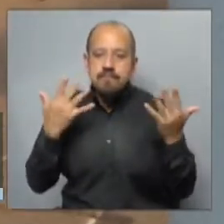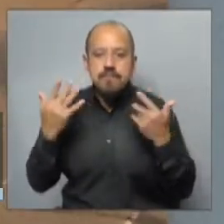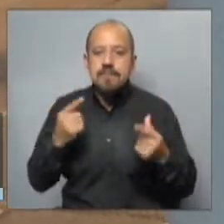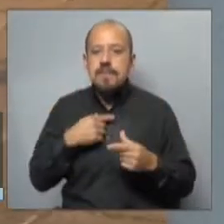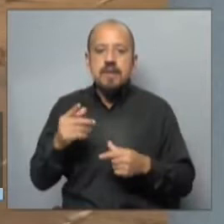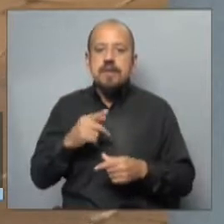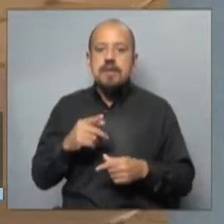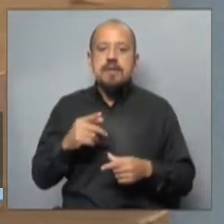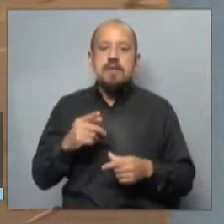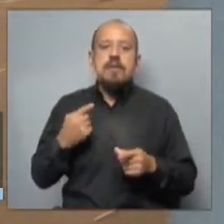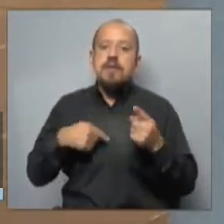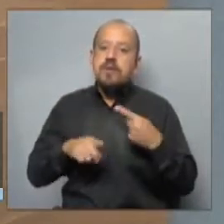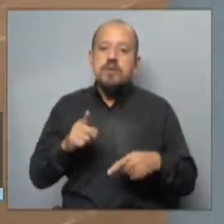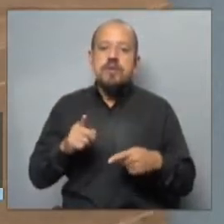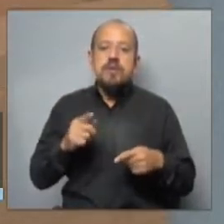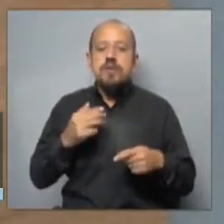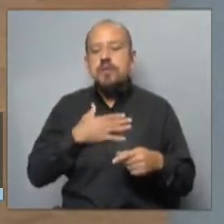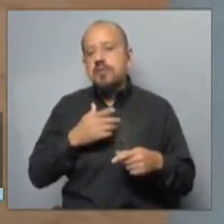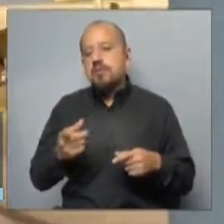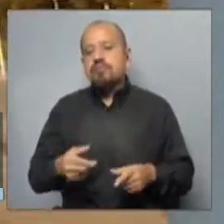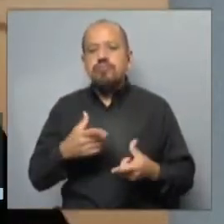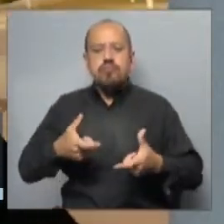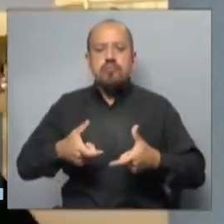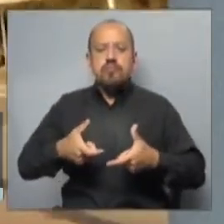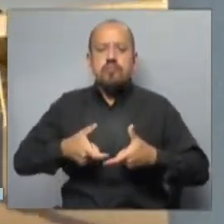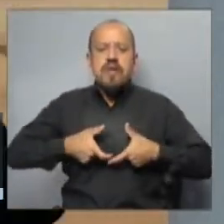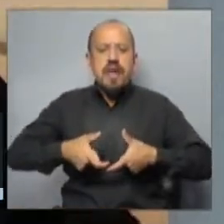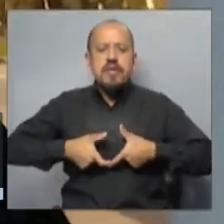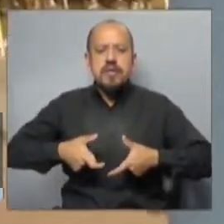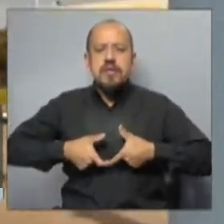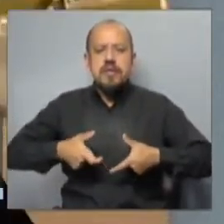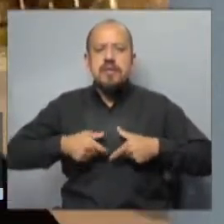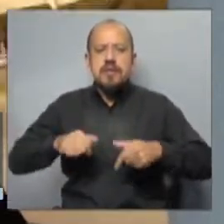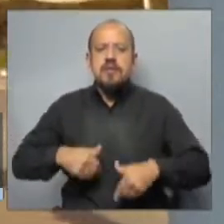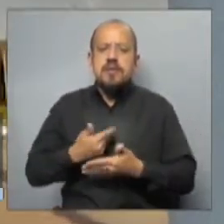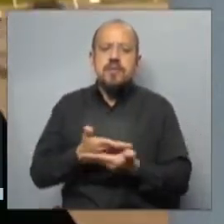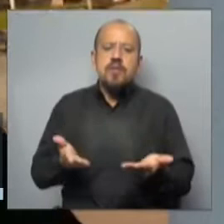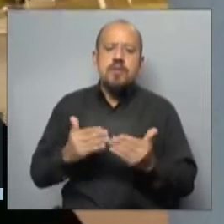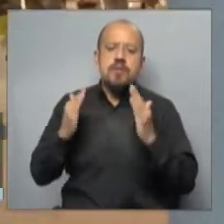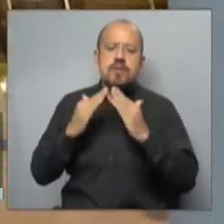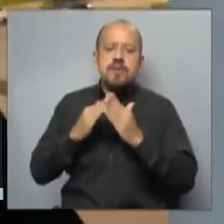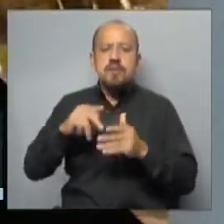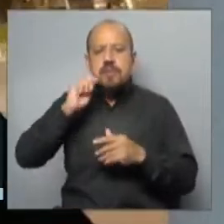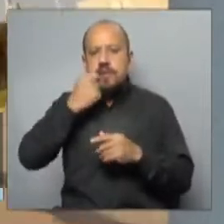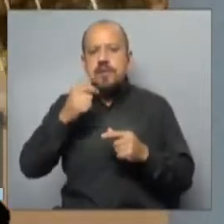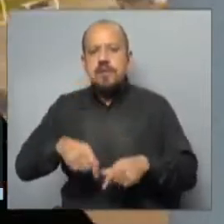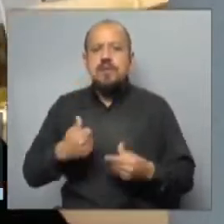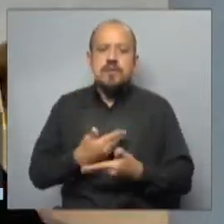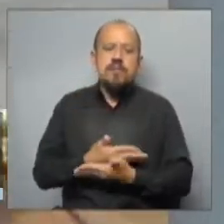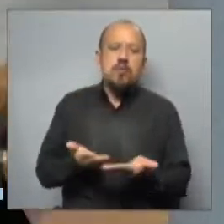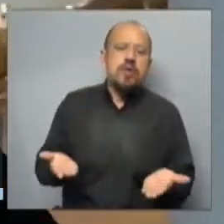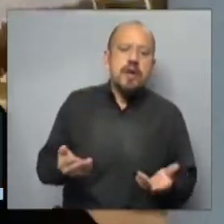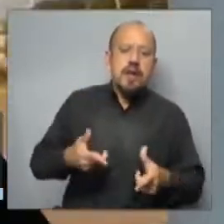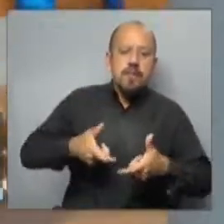veces último pila de medallas hoy se la mostré en casa me encantó mostrar las medallas